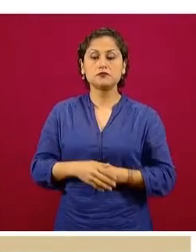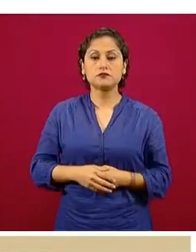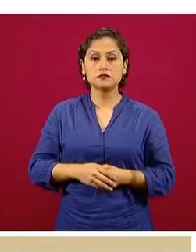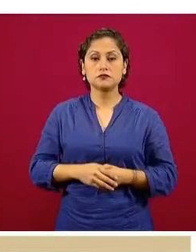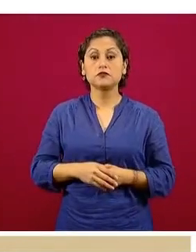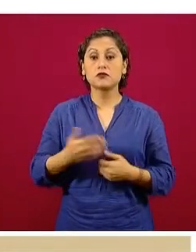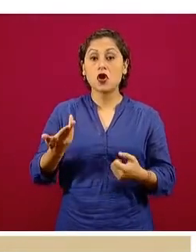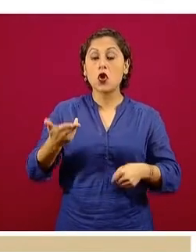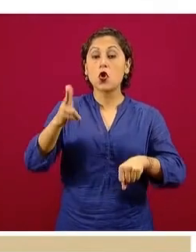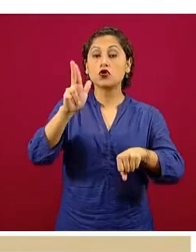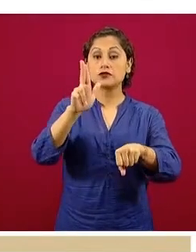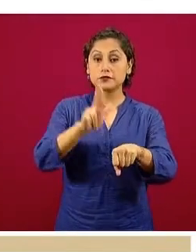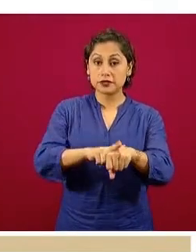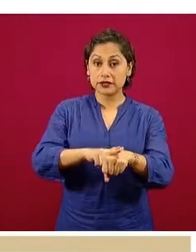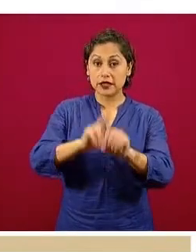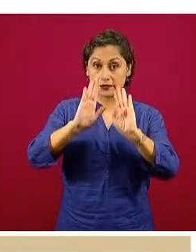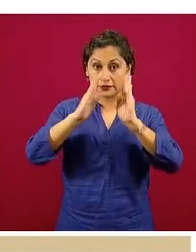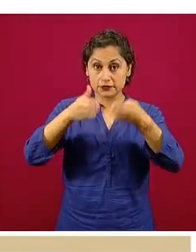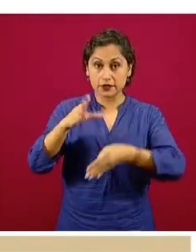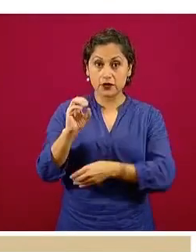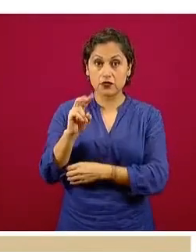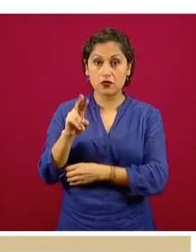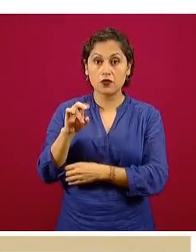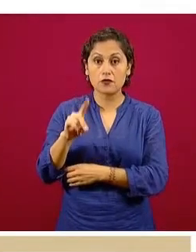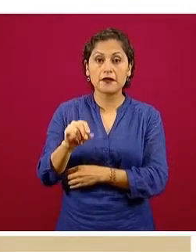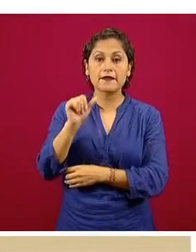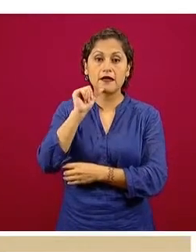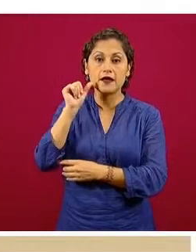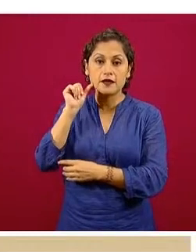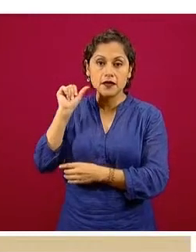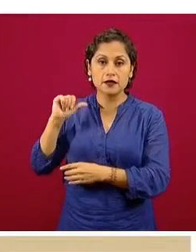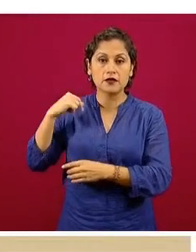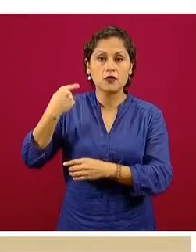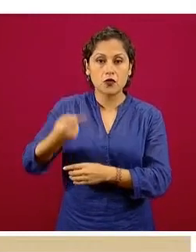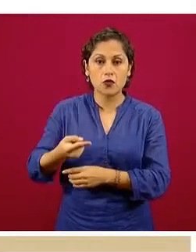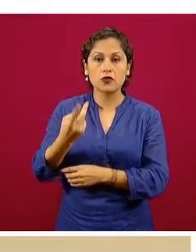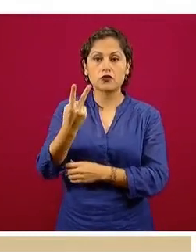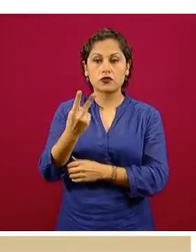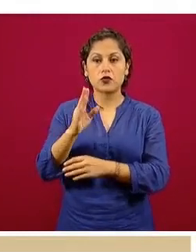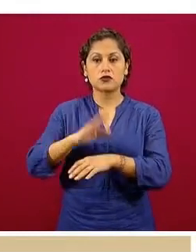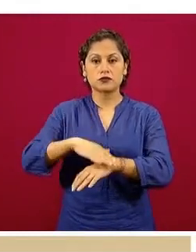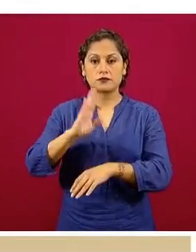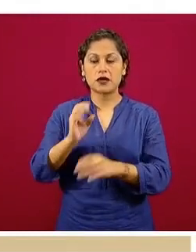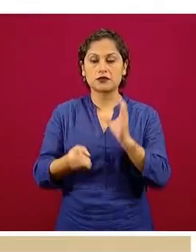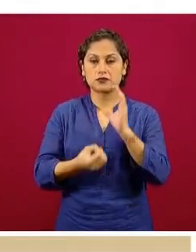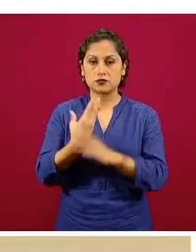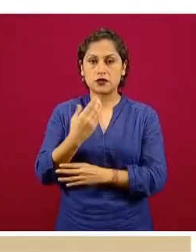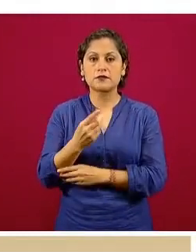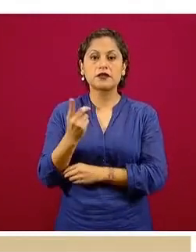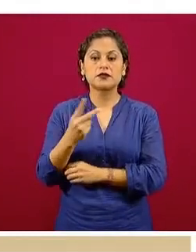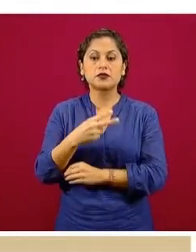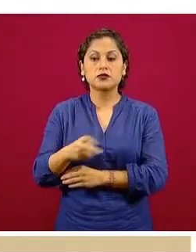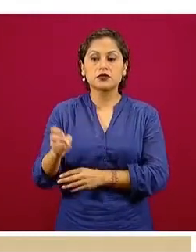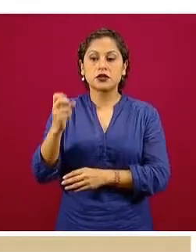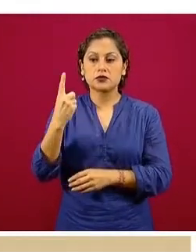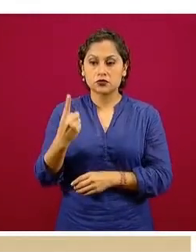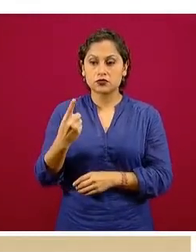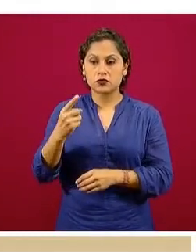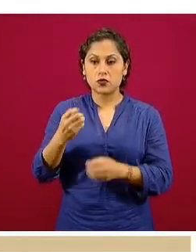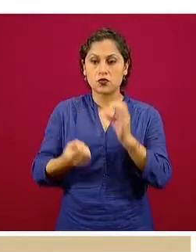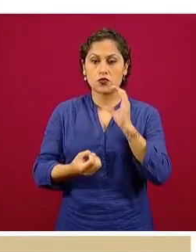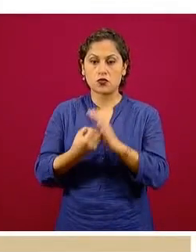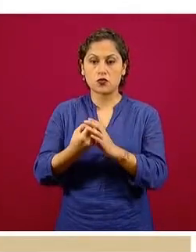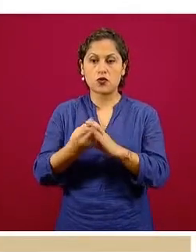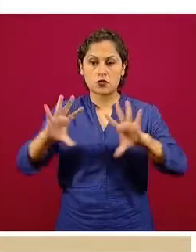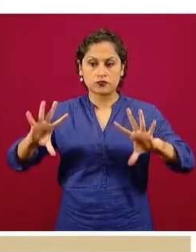scoville dos unidades del fin de semana para el día de hoy 900 11 son las unidades que el día de hoy